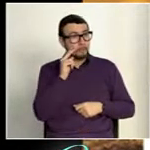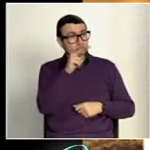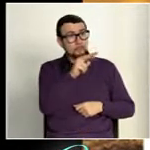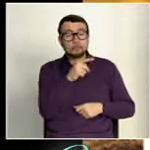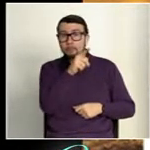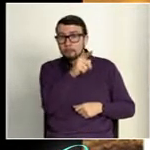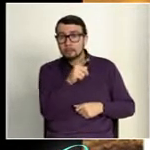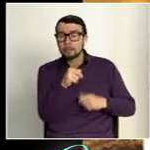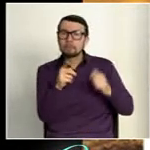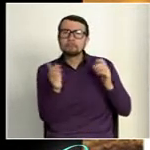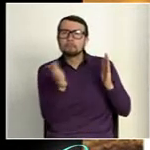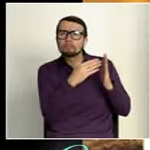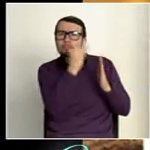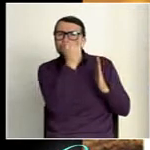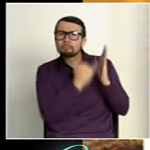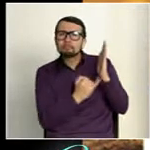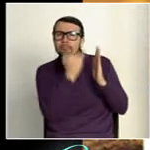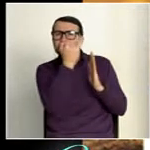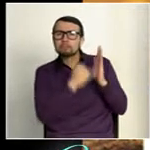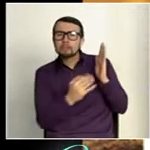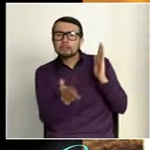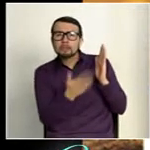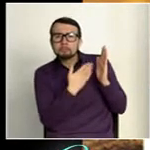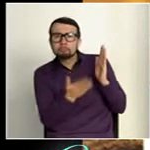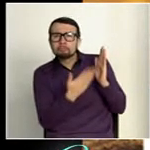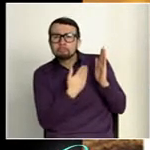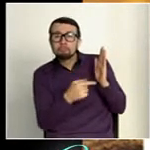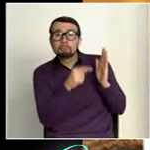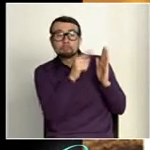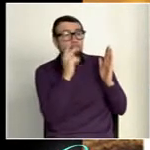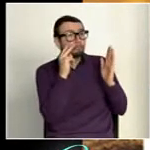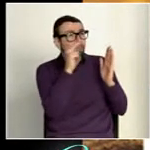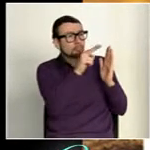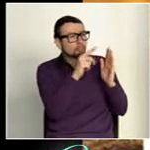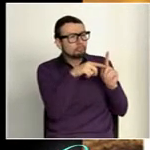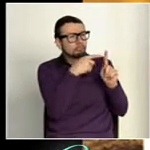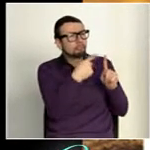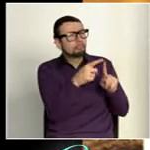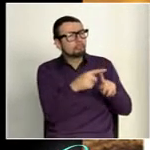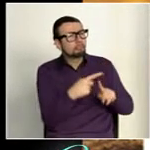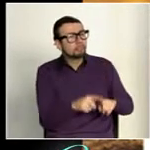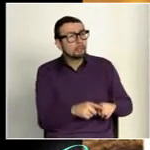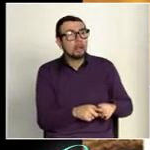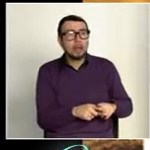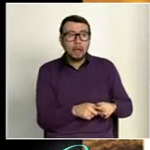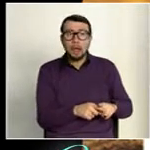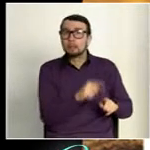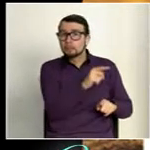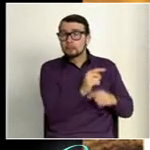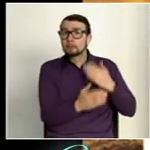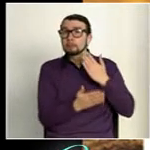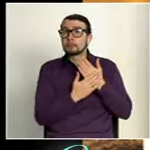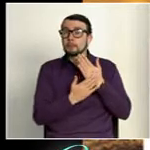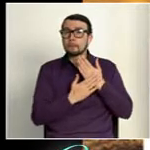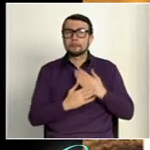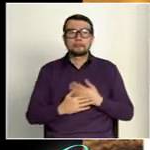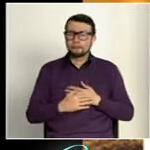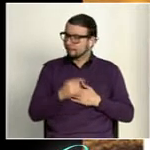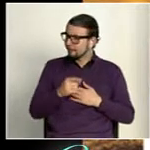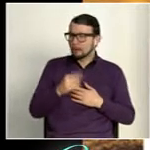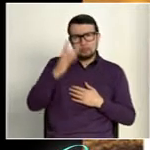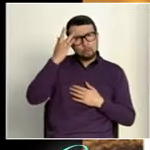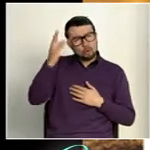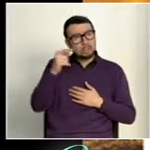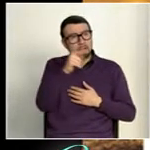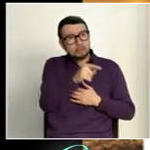que ustedes pueden ir allí observando, todas esta serie de imágenes nos van a permitir, y lo hacemos con imágenes para que